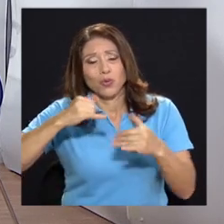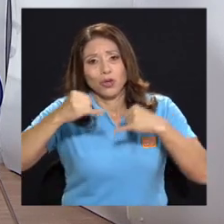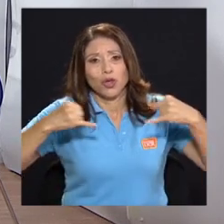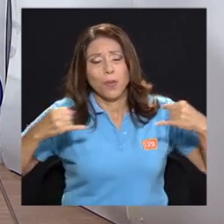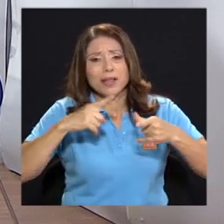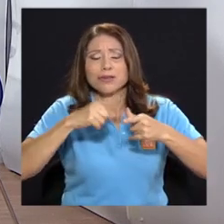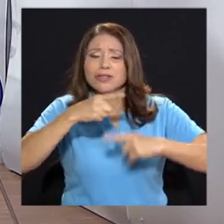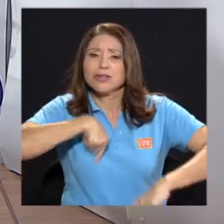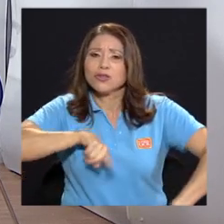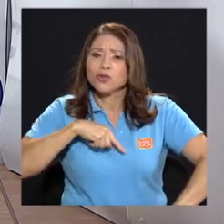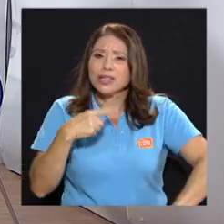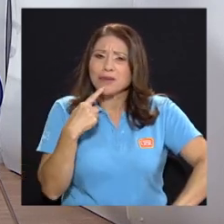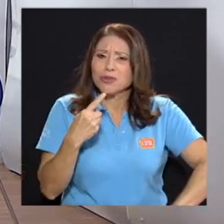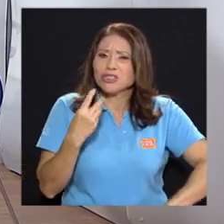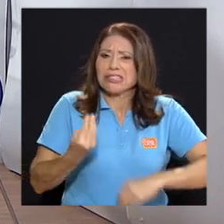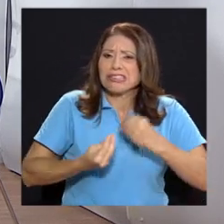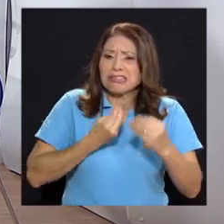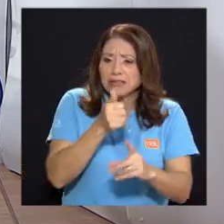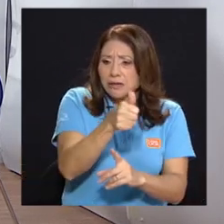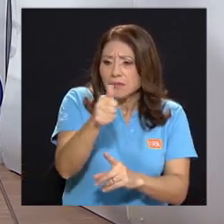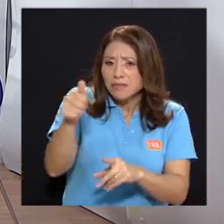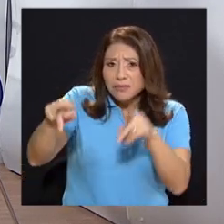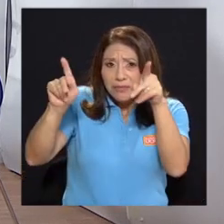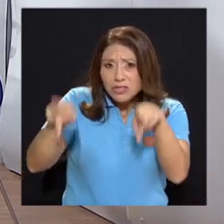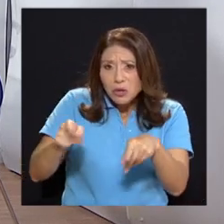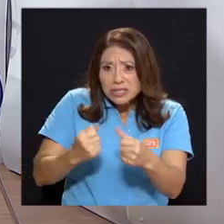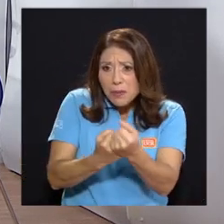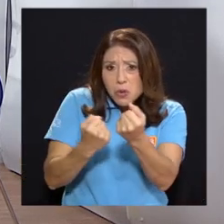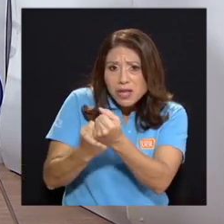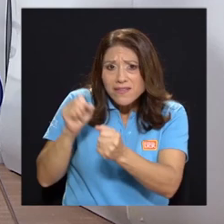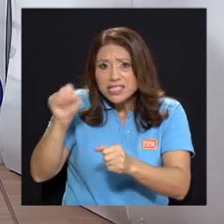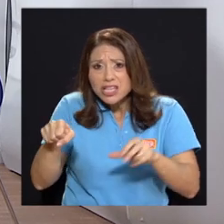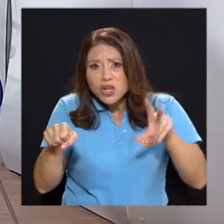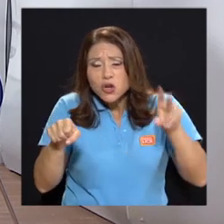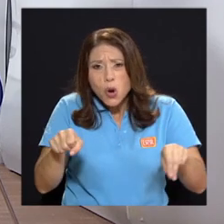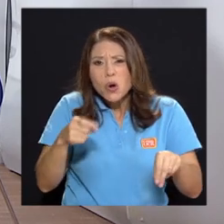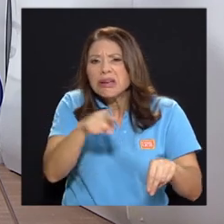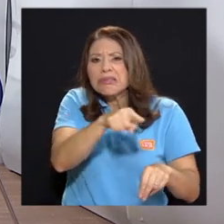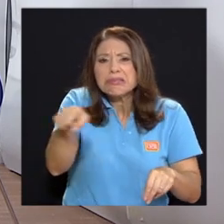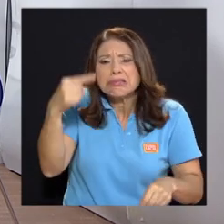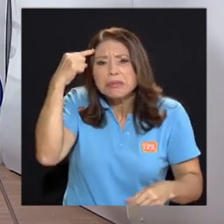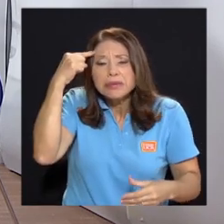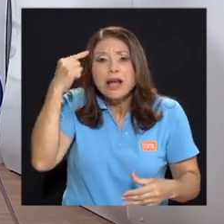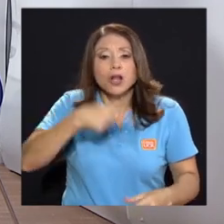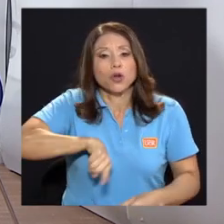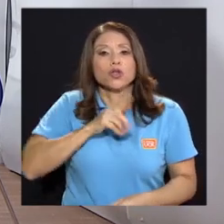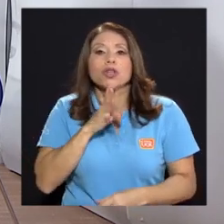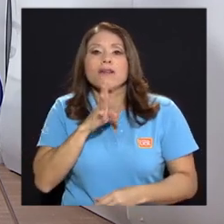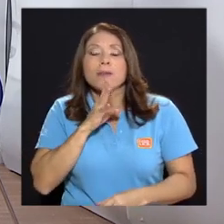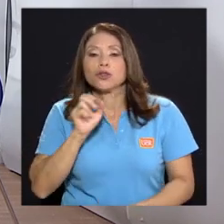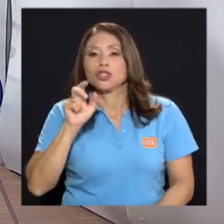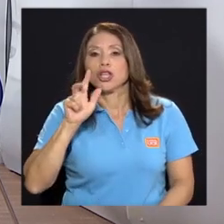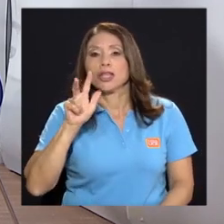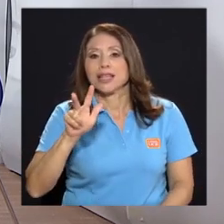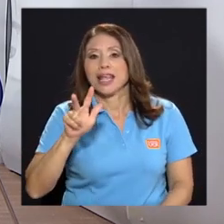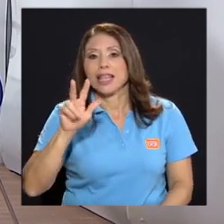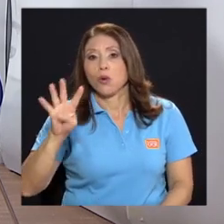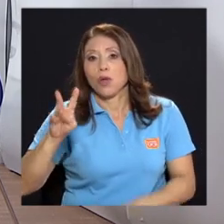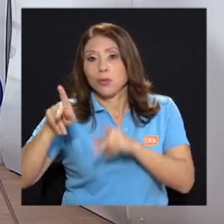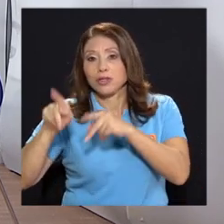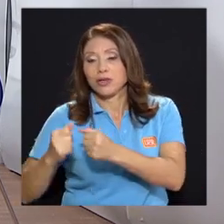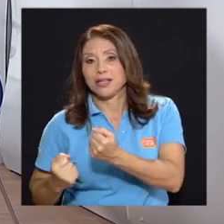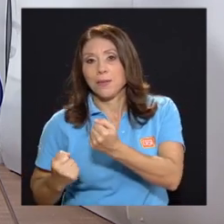aquí hay que rescatar que pensaron los actores y fuimos a hablar con 71 personas 34 de 37